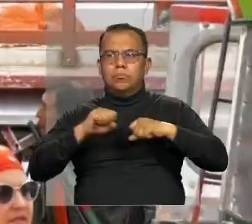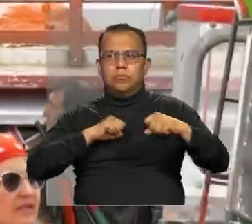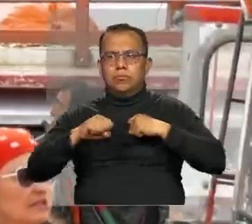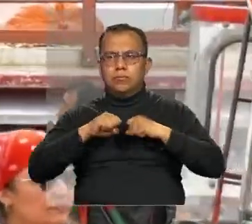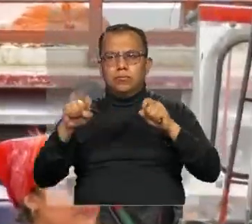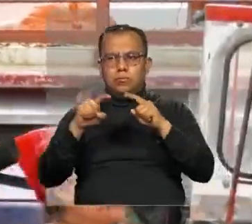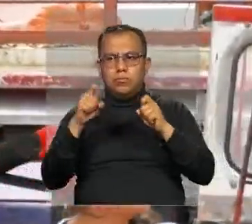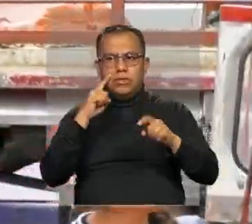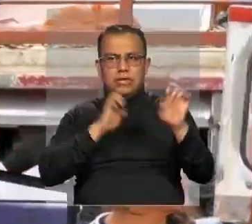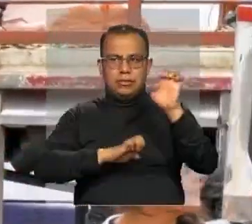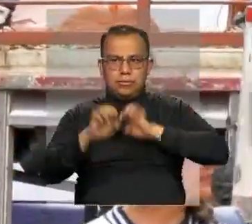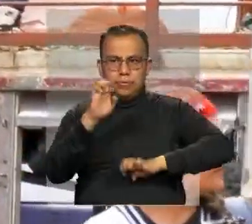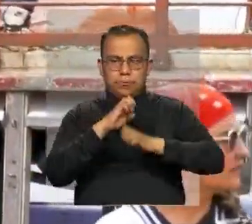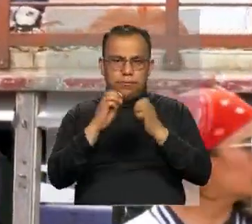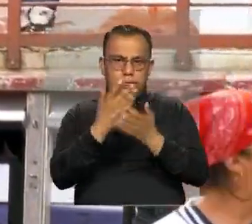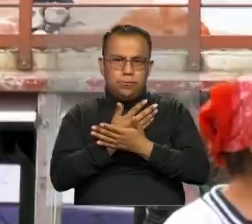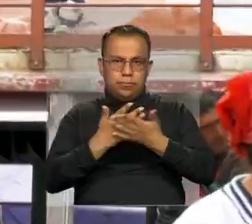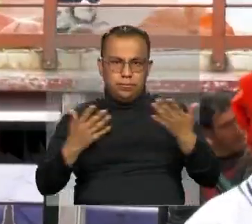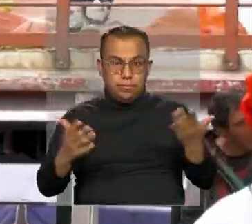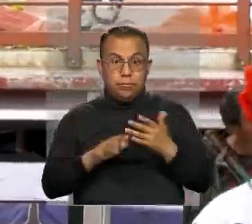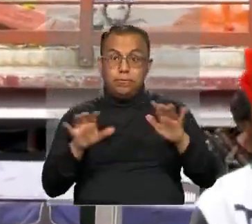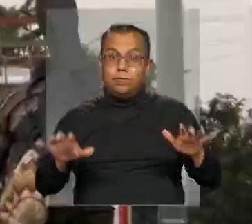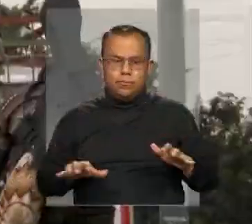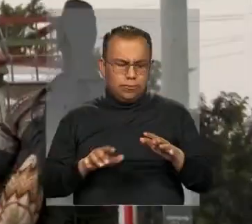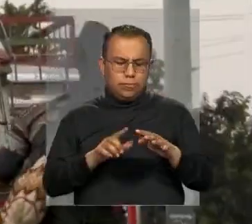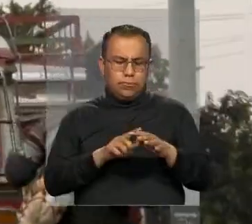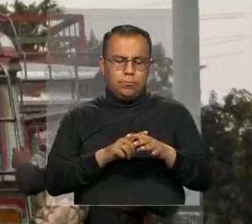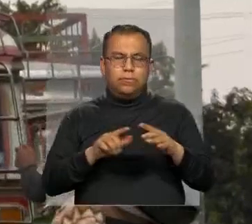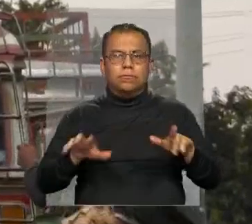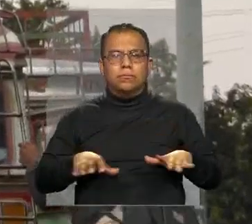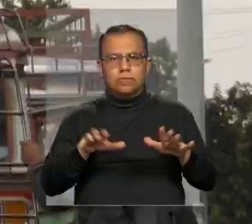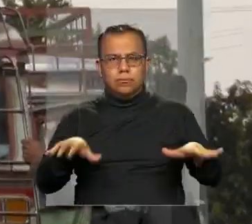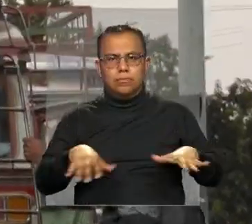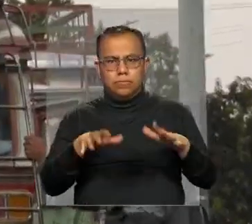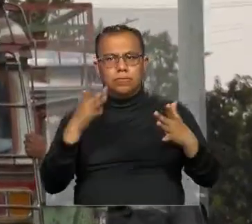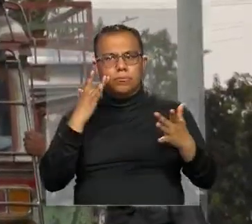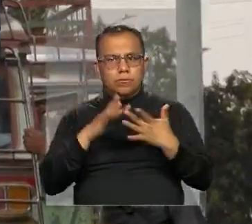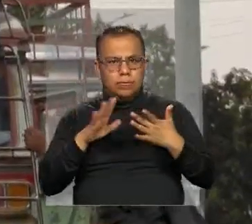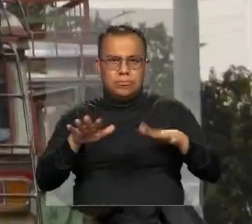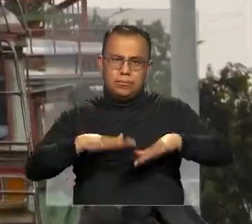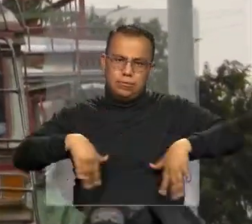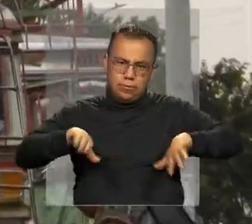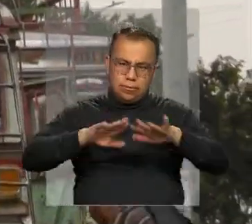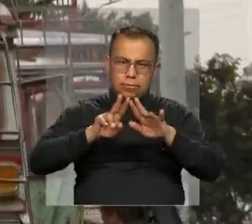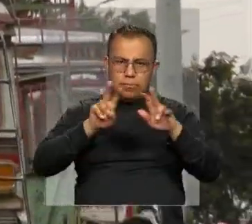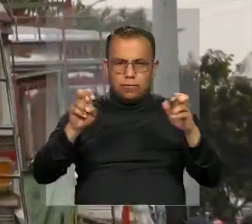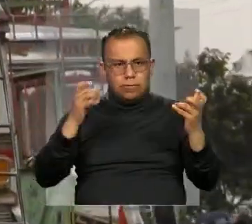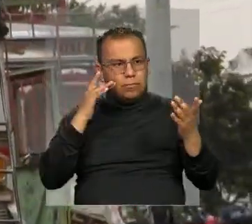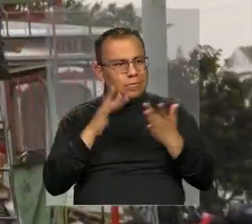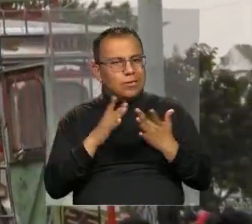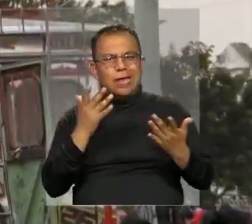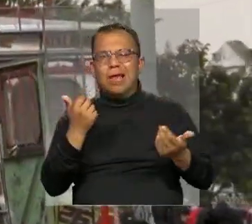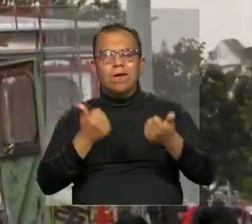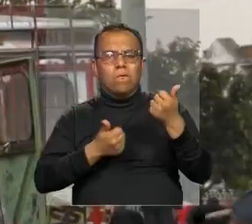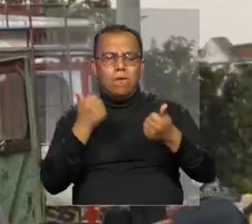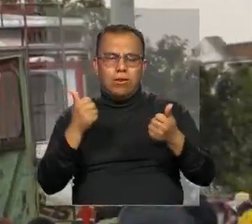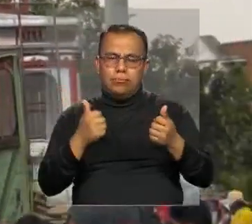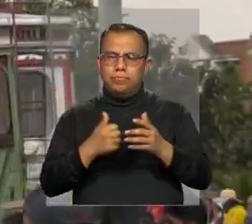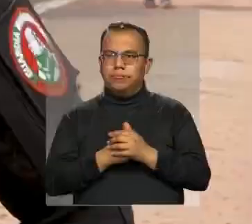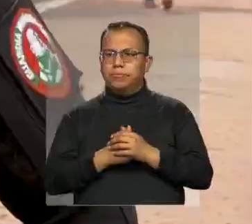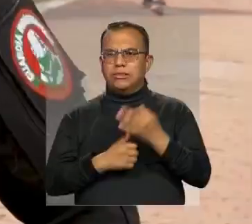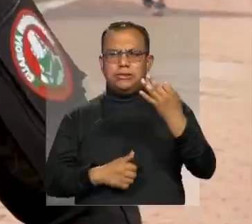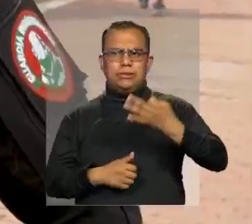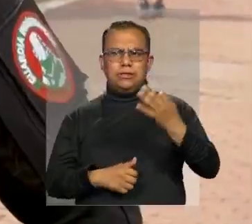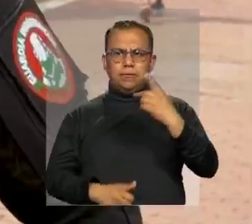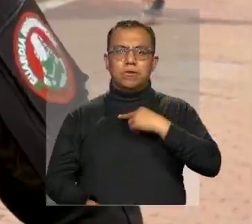para defender las reformas. El ejercicio de continuar los espacios de movilización, los espacios de siempre